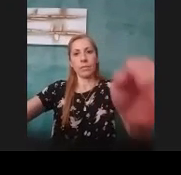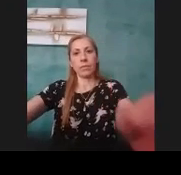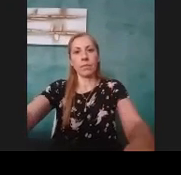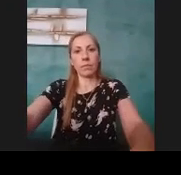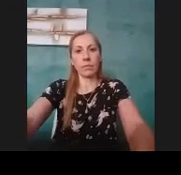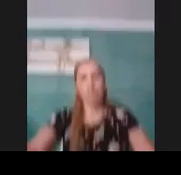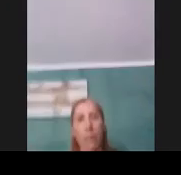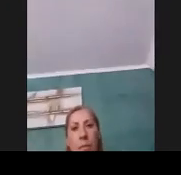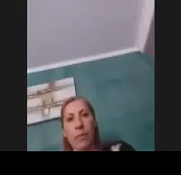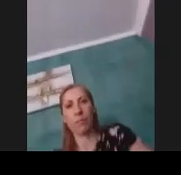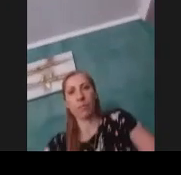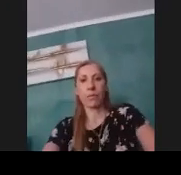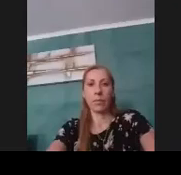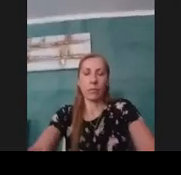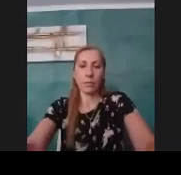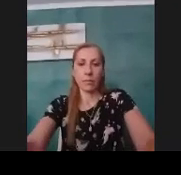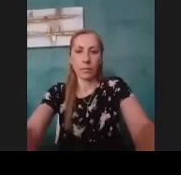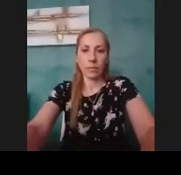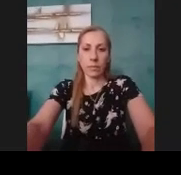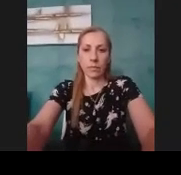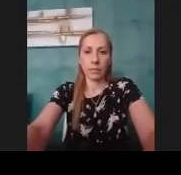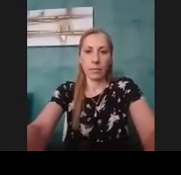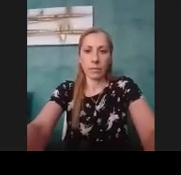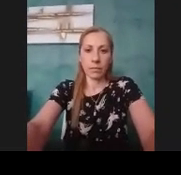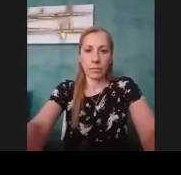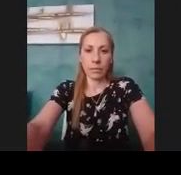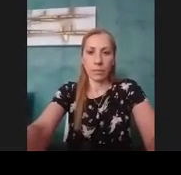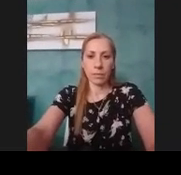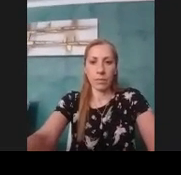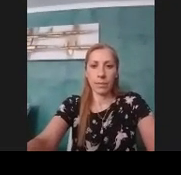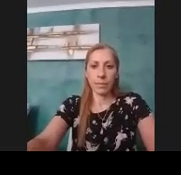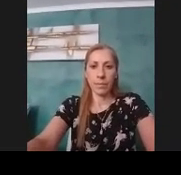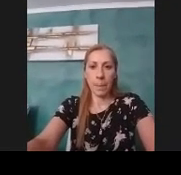clase la puedan disfrutar,